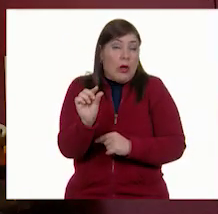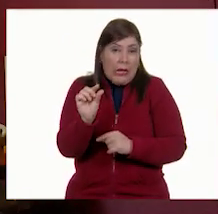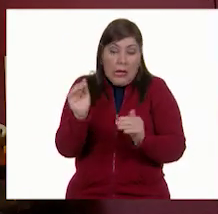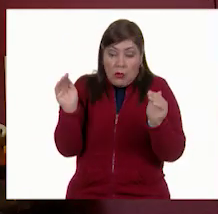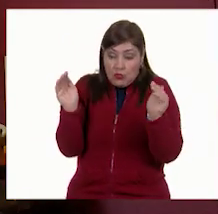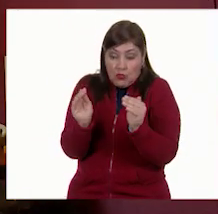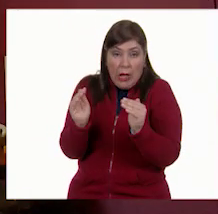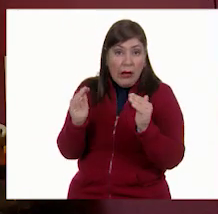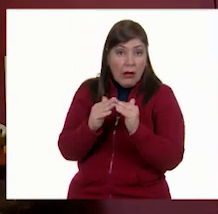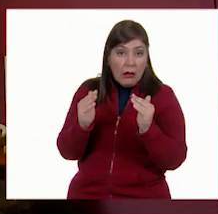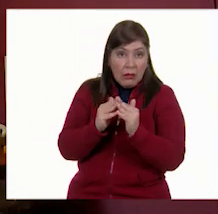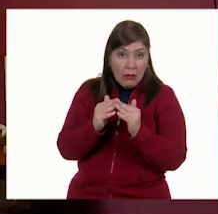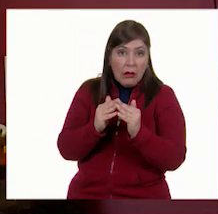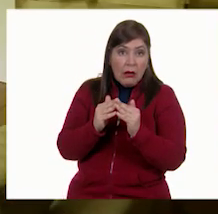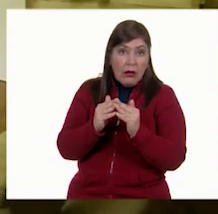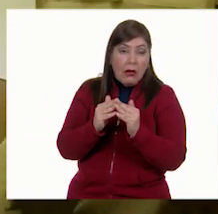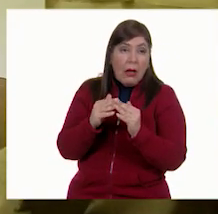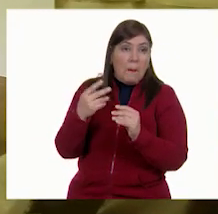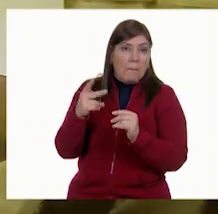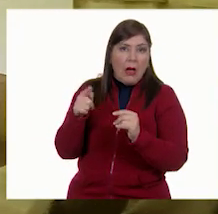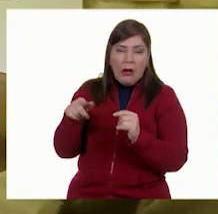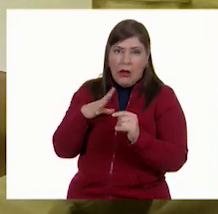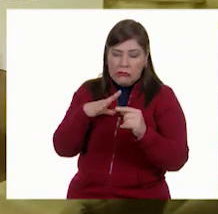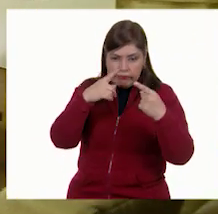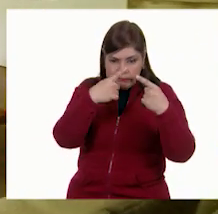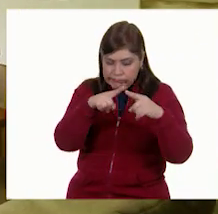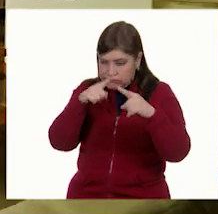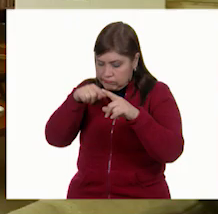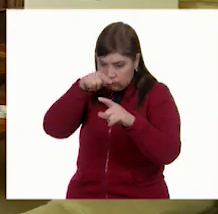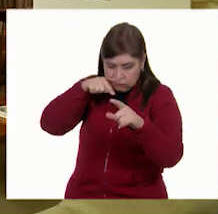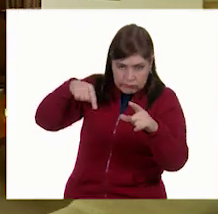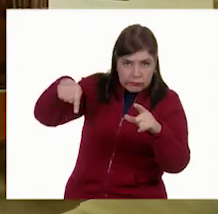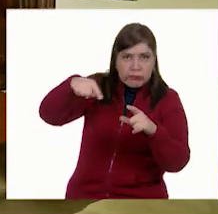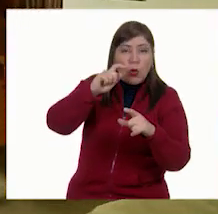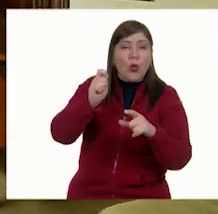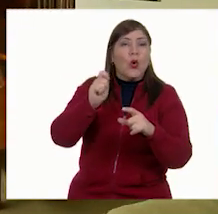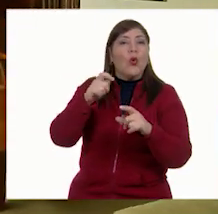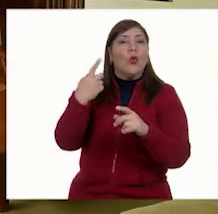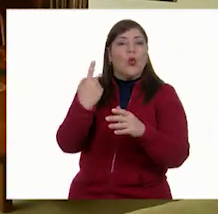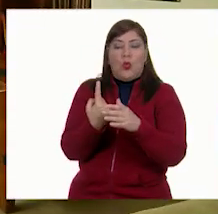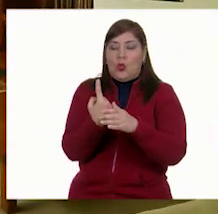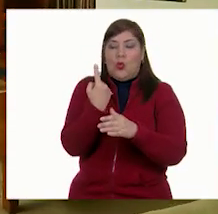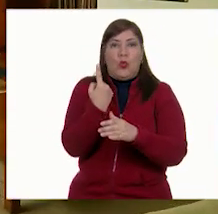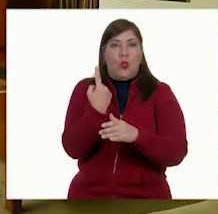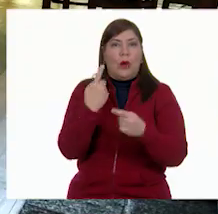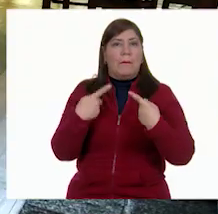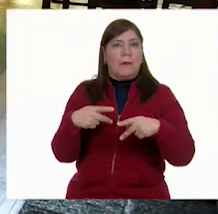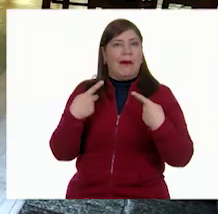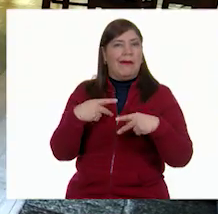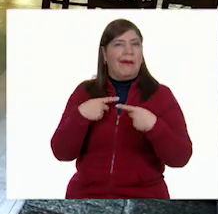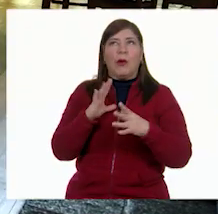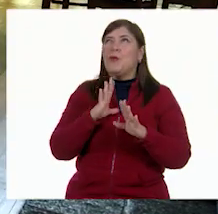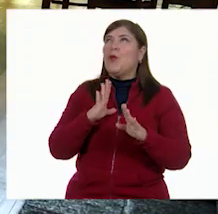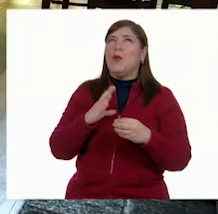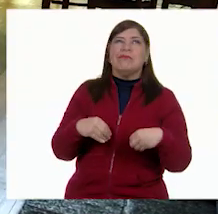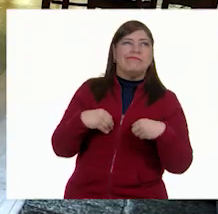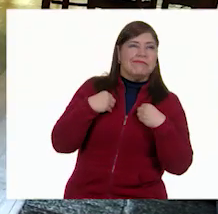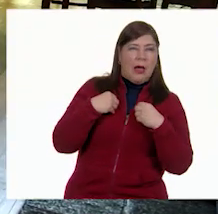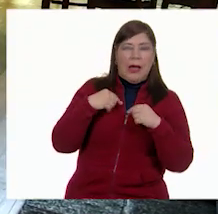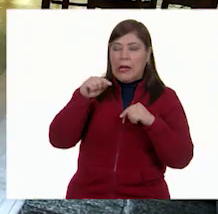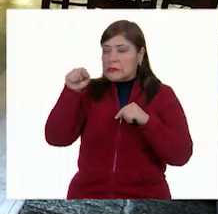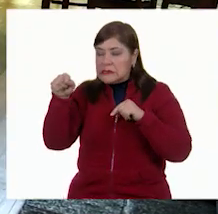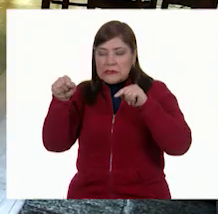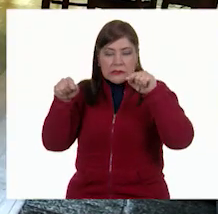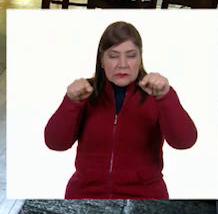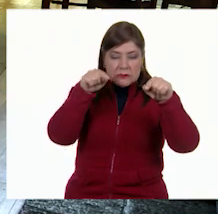pequeña es en sí misma un universo y es el universo de una sola persona, ¿no? Y que cada lugarcito, cada